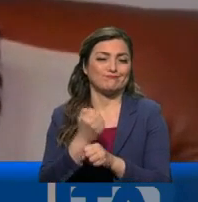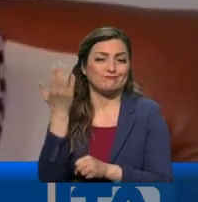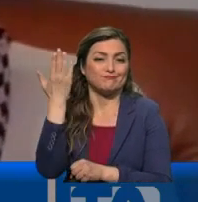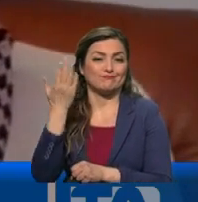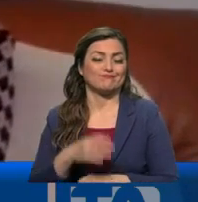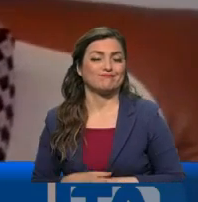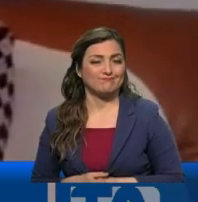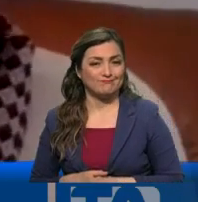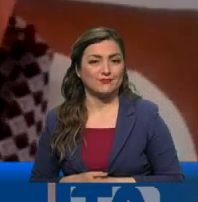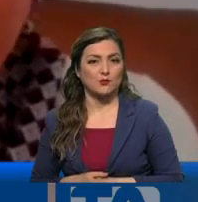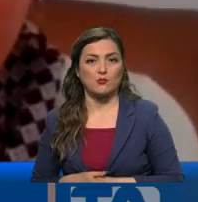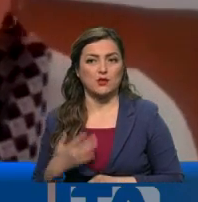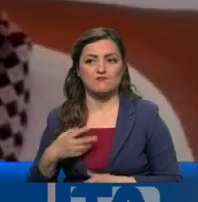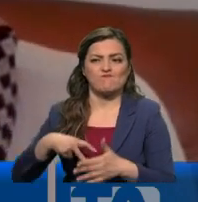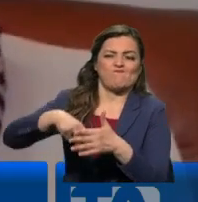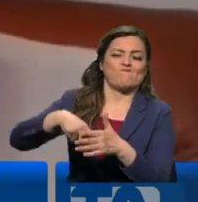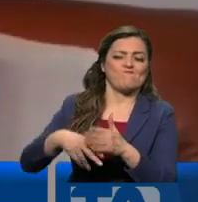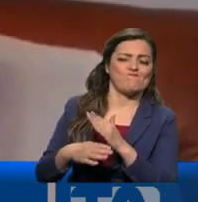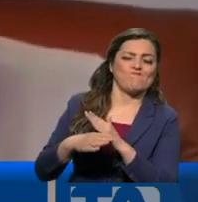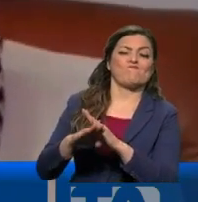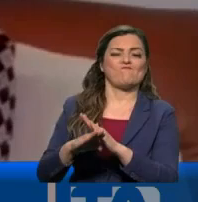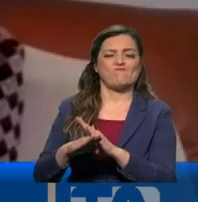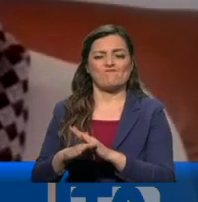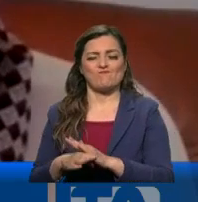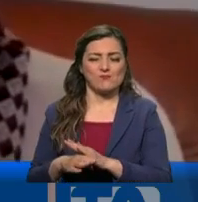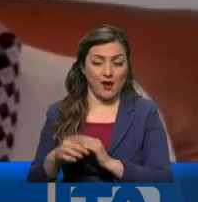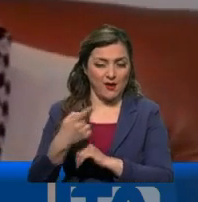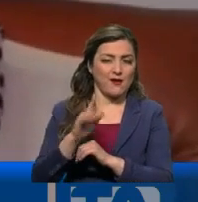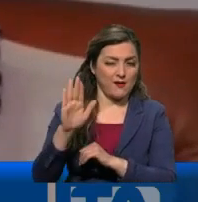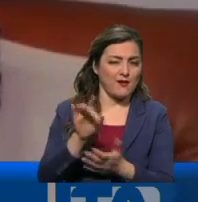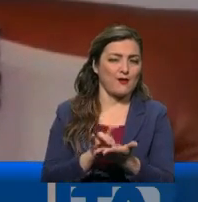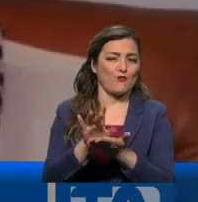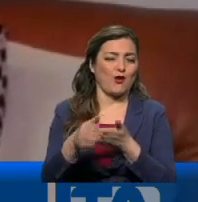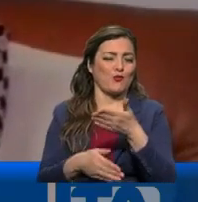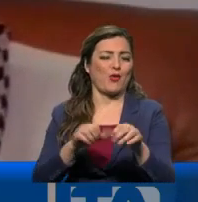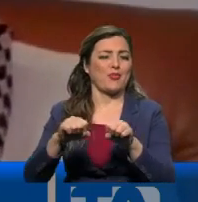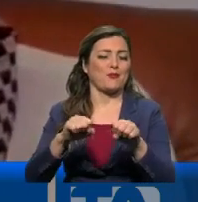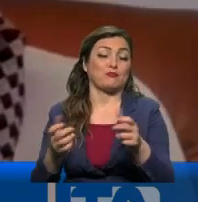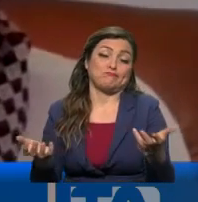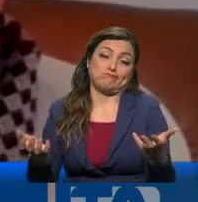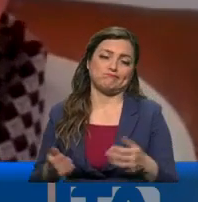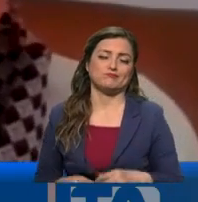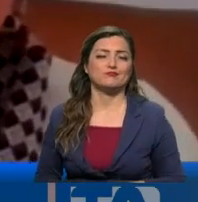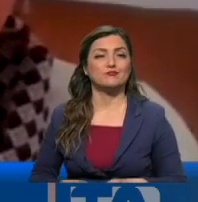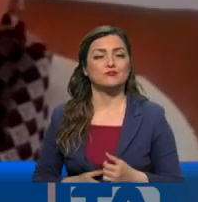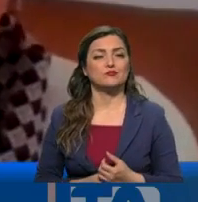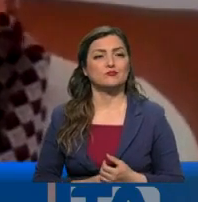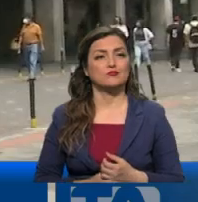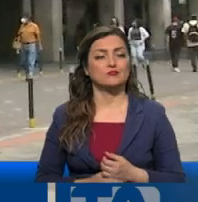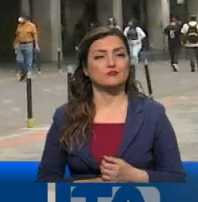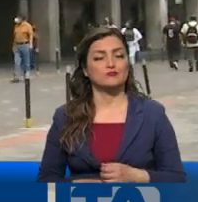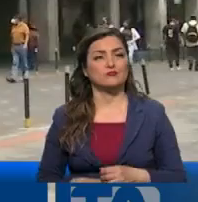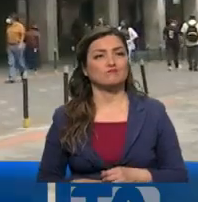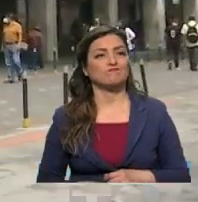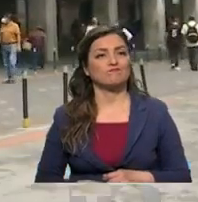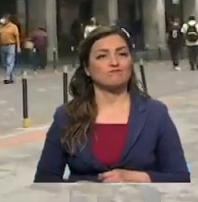alcalde, no que le meta el pie o que pueda a los pocos días empezar a buscar su remoción, destitución.